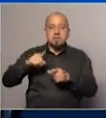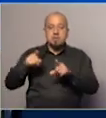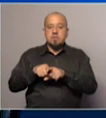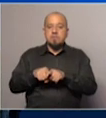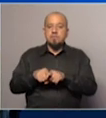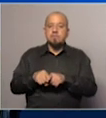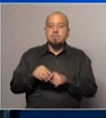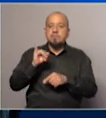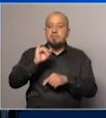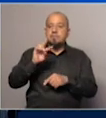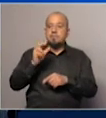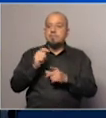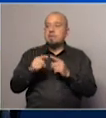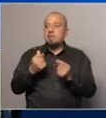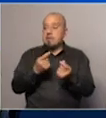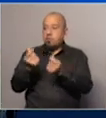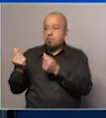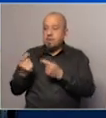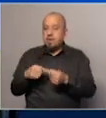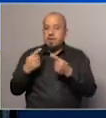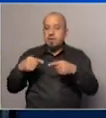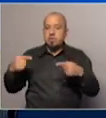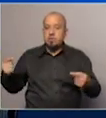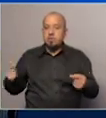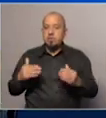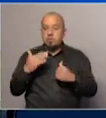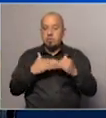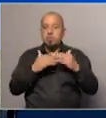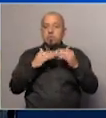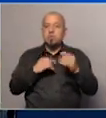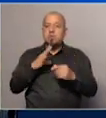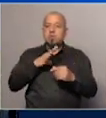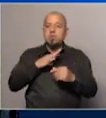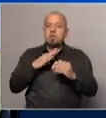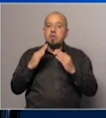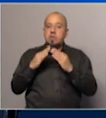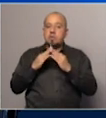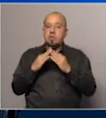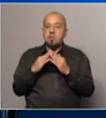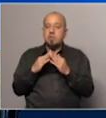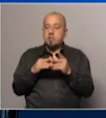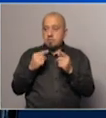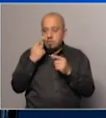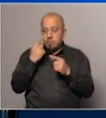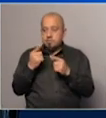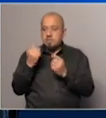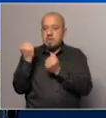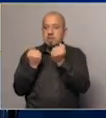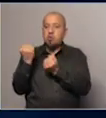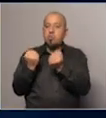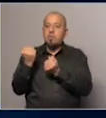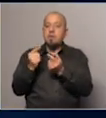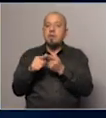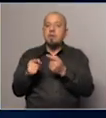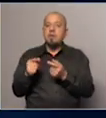respecto al iva para los materiales de construcción en realidad hay vivienda lo puede ver políticamente pero economía lo tiene